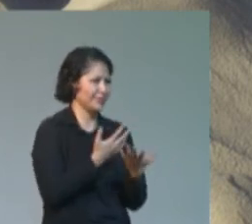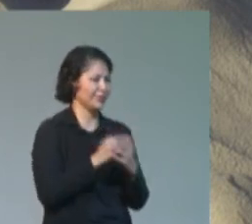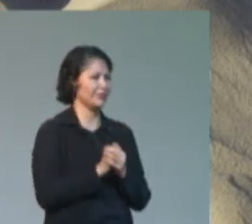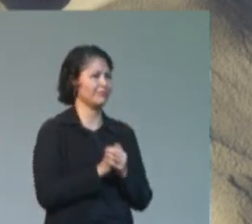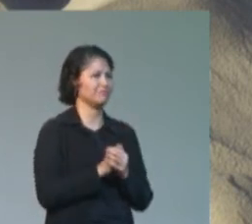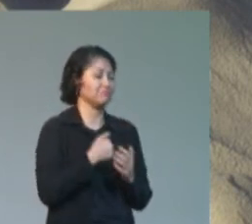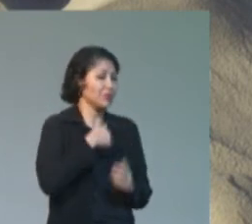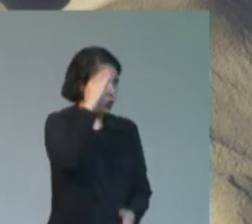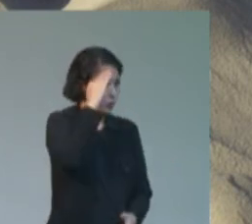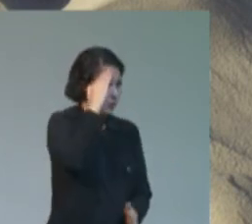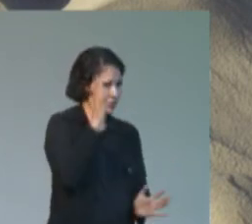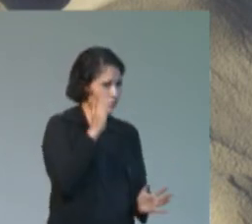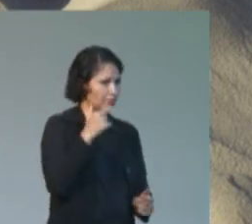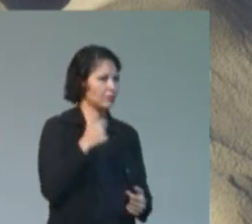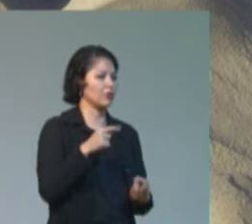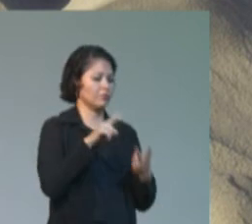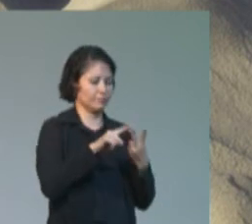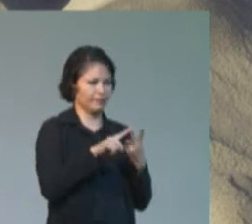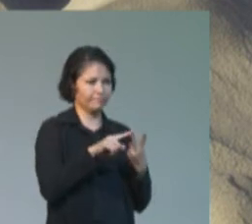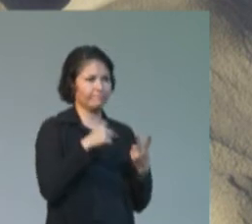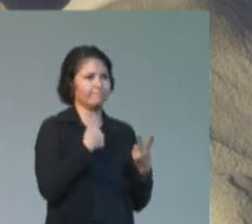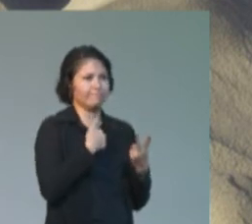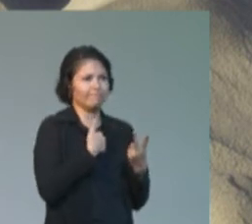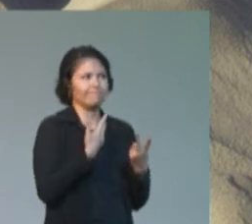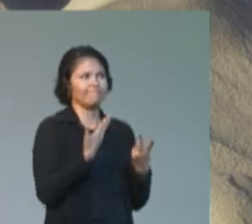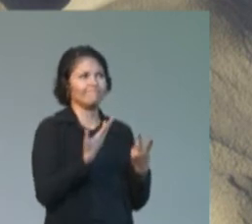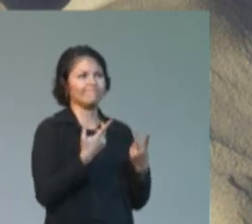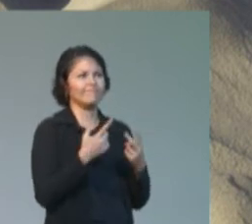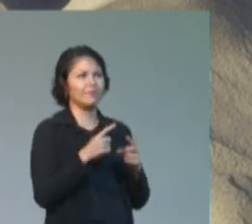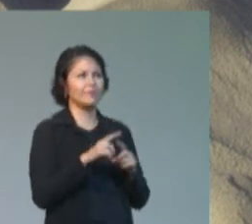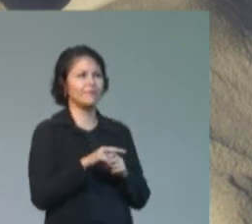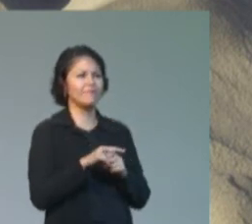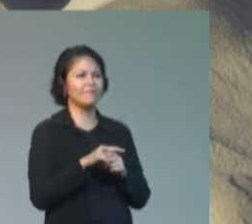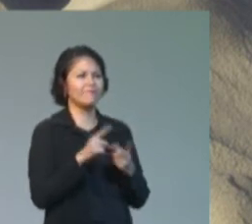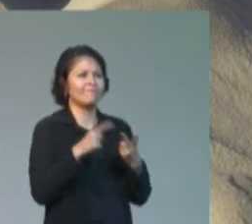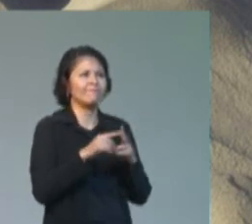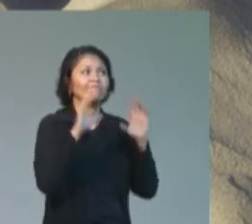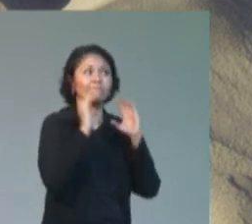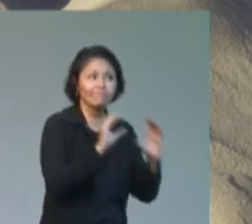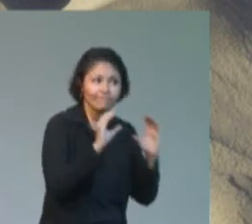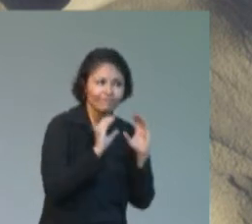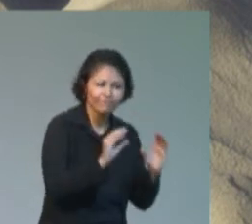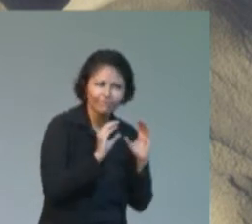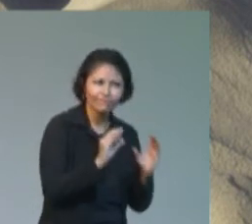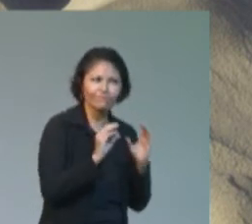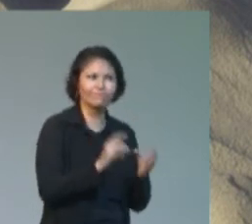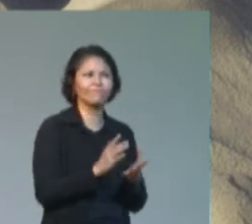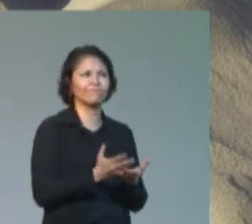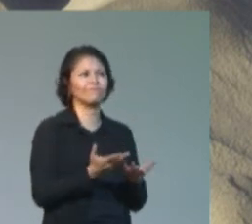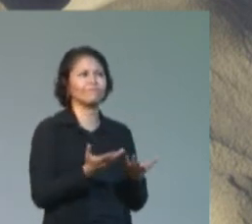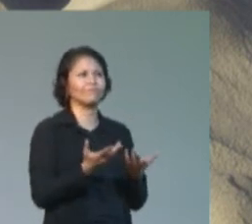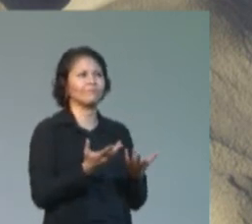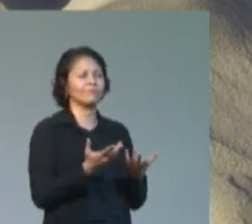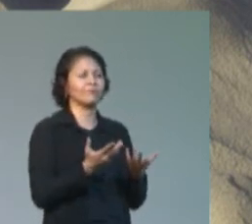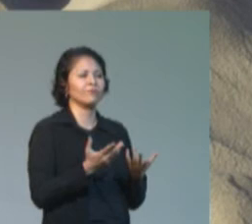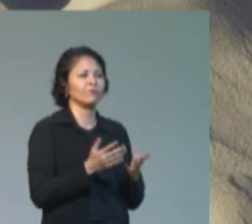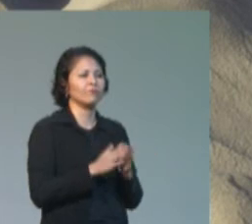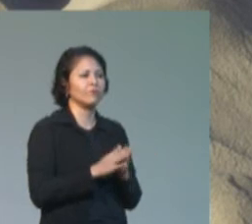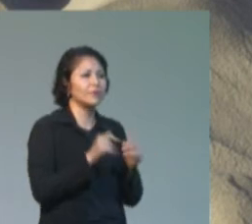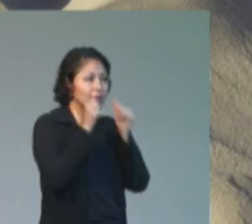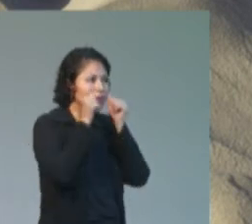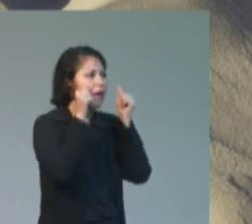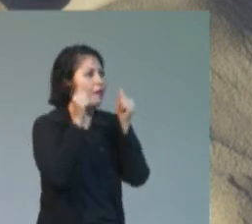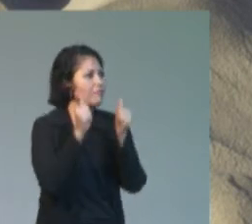que entiendo yo que pueden ser las variables críticas a las cuales debemos tener es hacernos referencia y prestarle especial